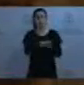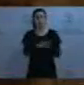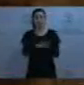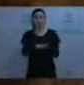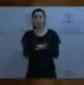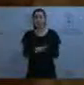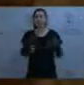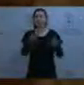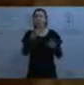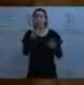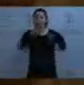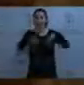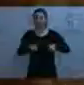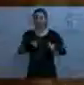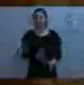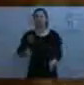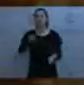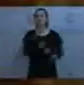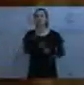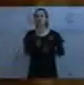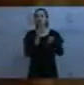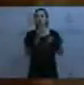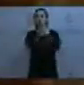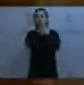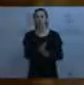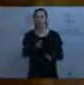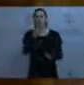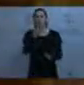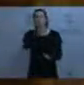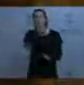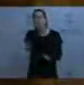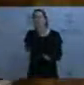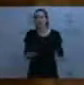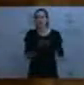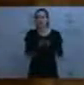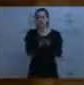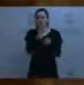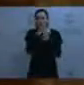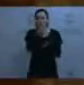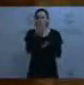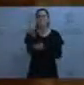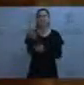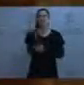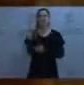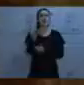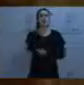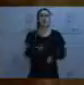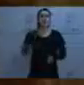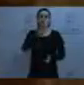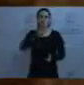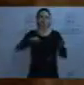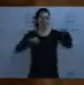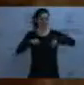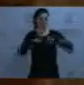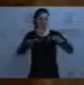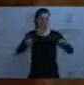va a realizar la reválida y además, al parecer, bueno, por decirlo resumidamente, mejor que en ninguna parte, ¿no?